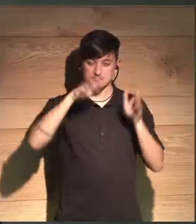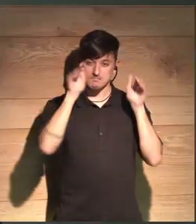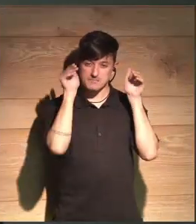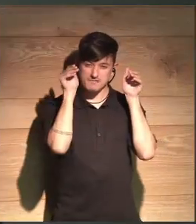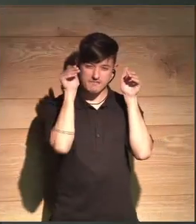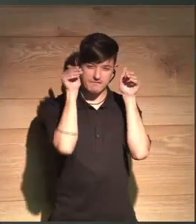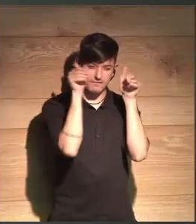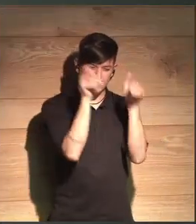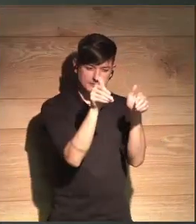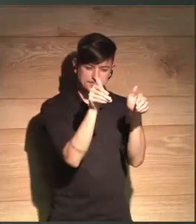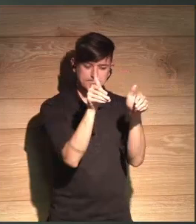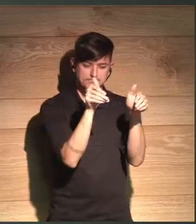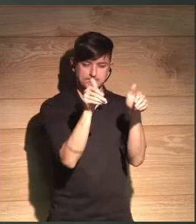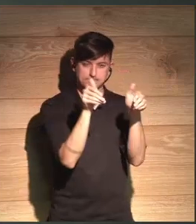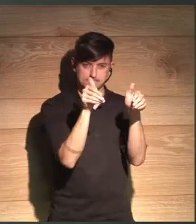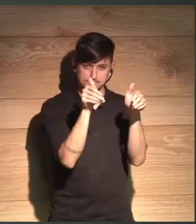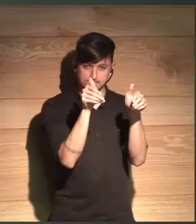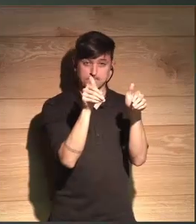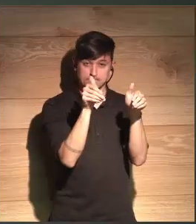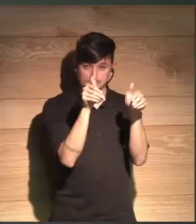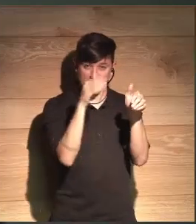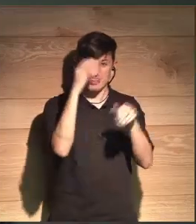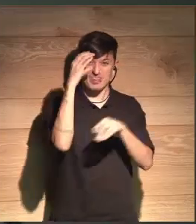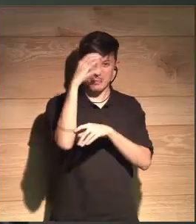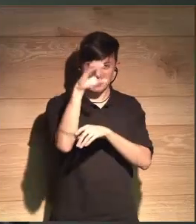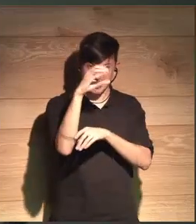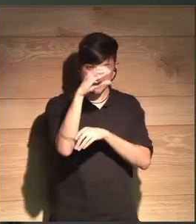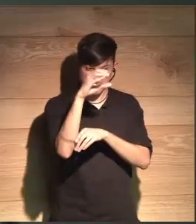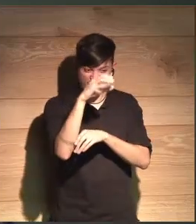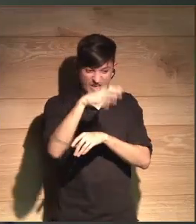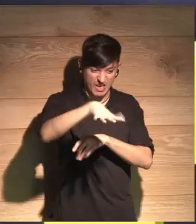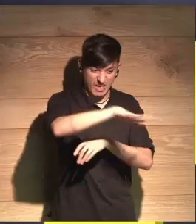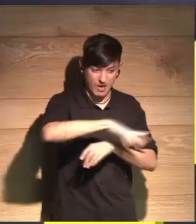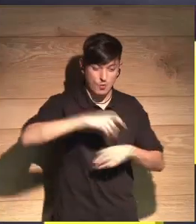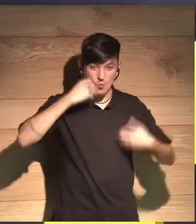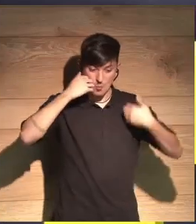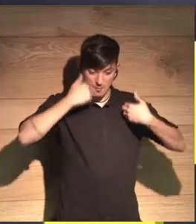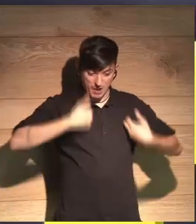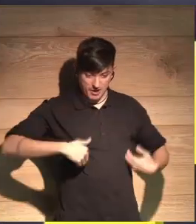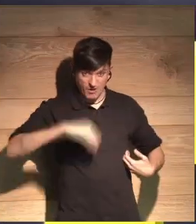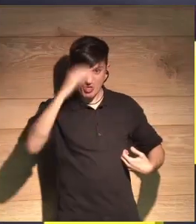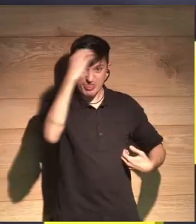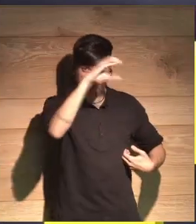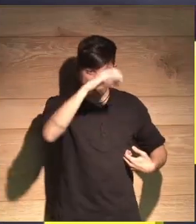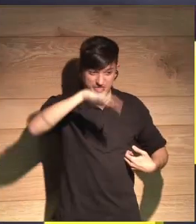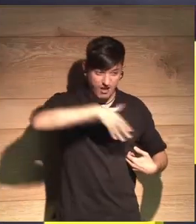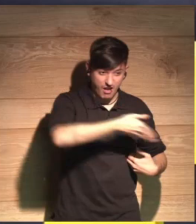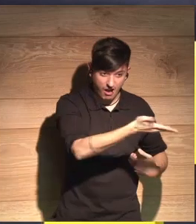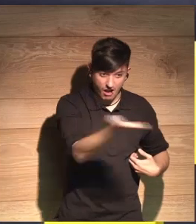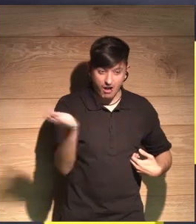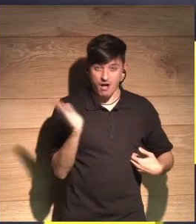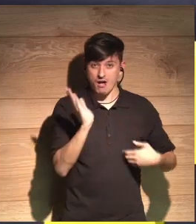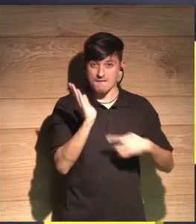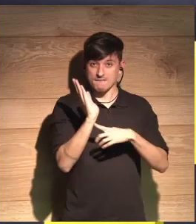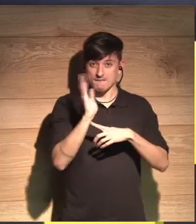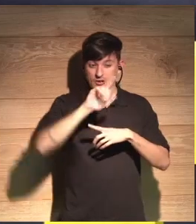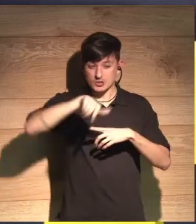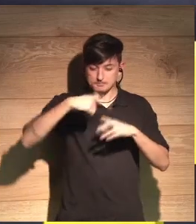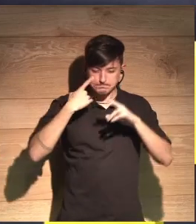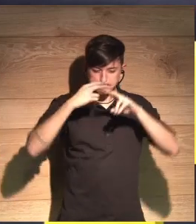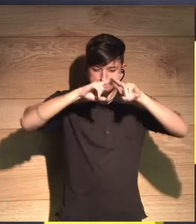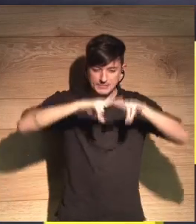de la ciencia alrededor del ser humano desde el que analizamos los avances no impide